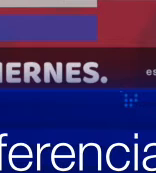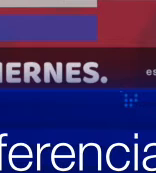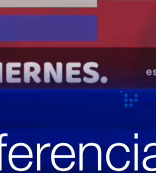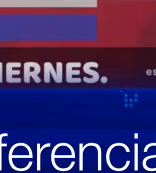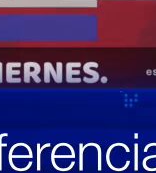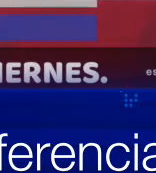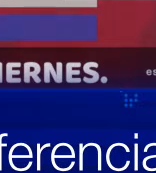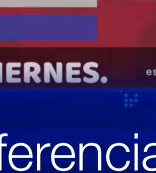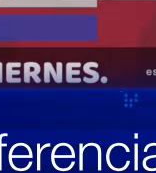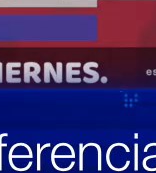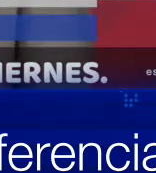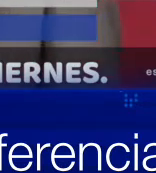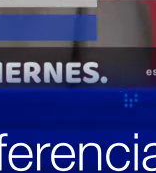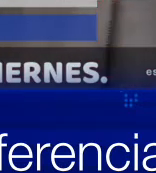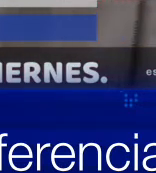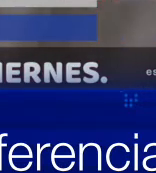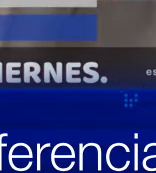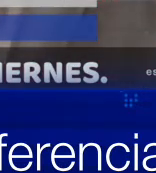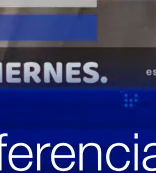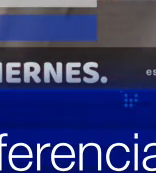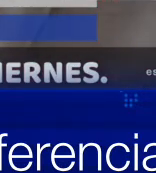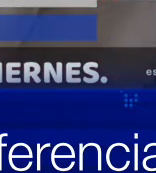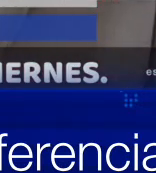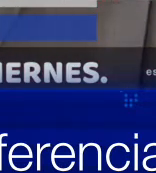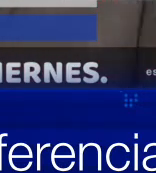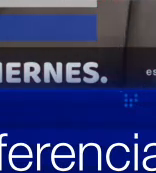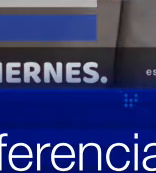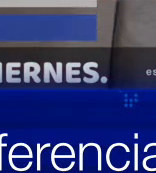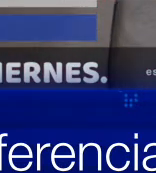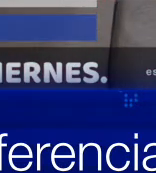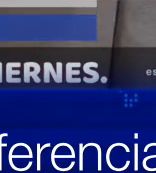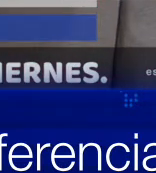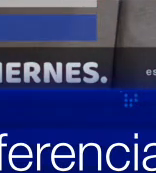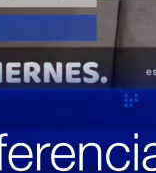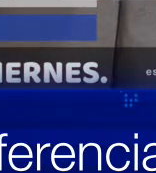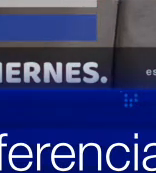informarles sobre el plan